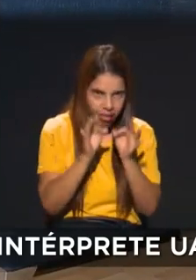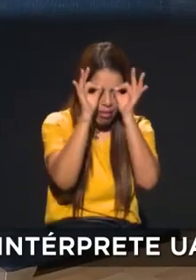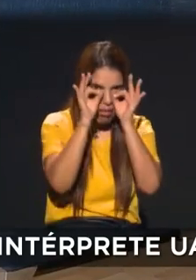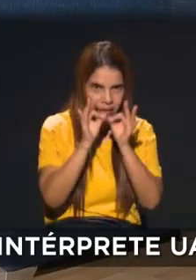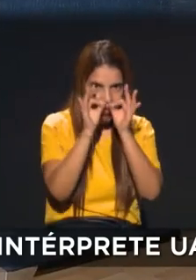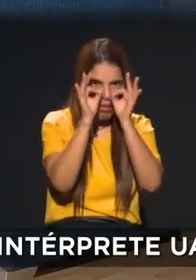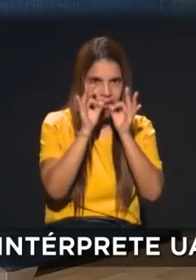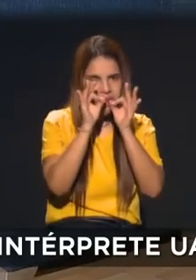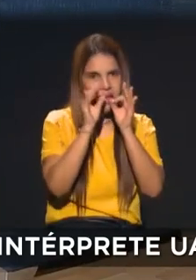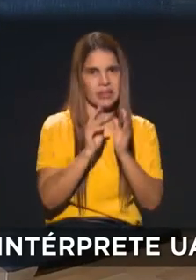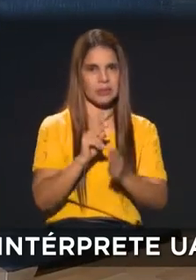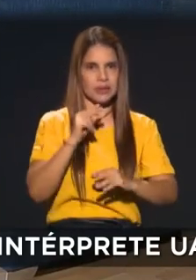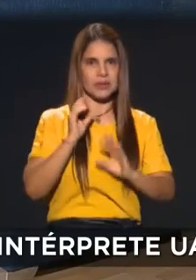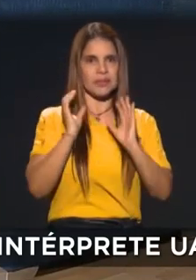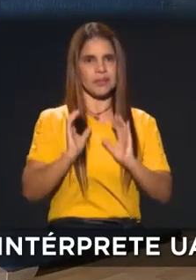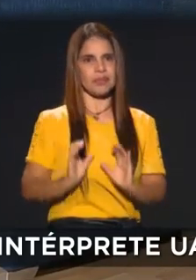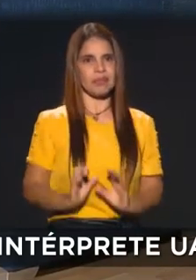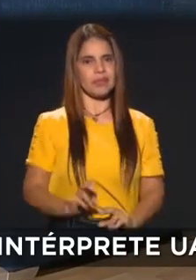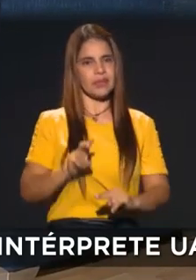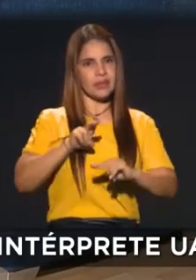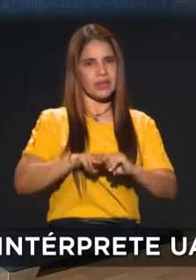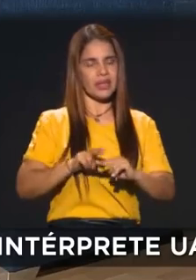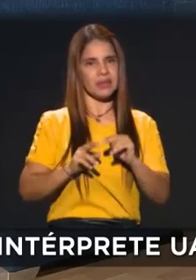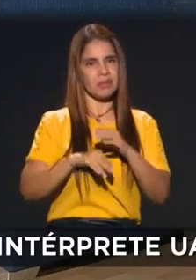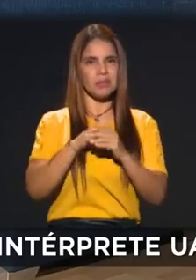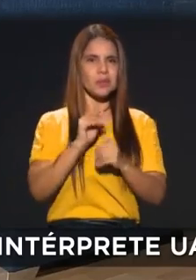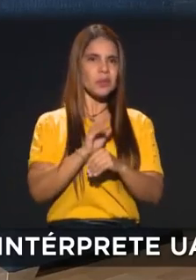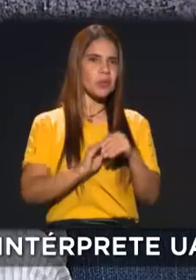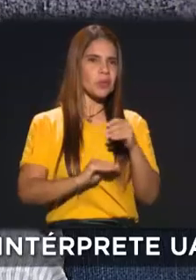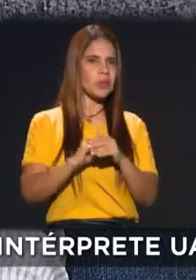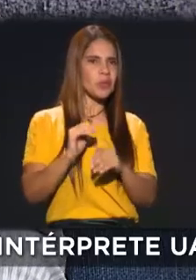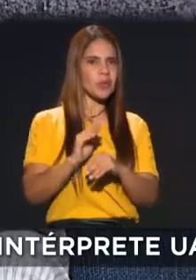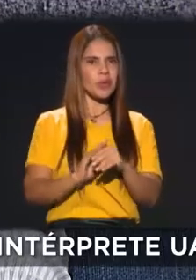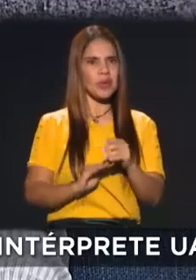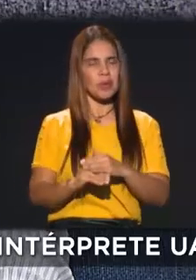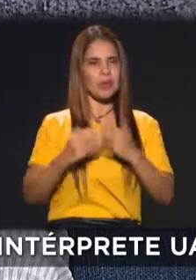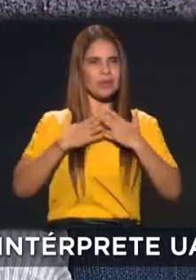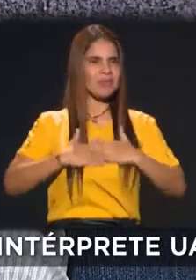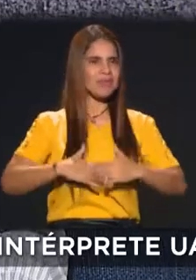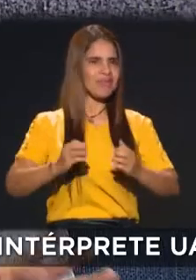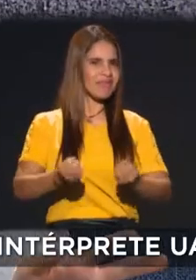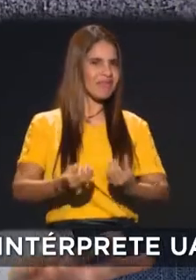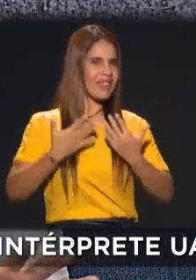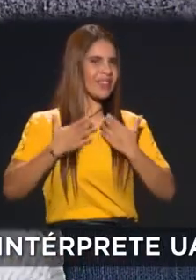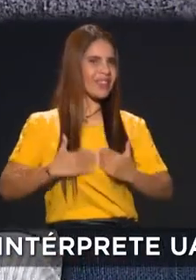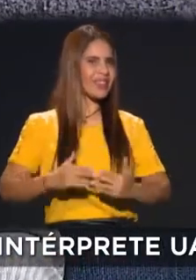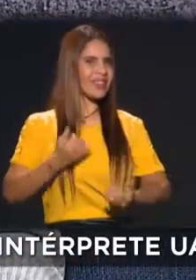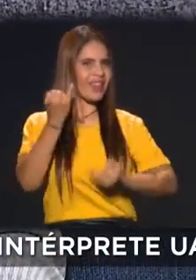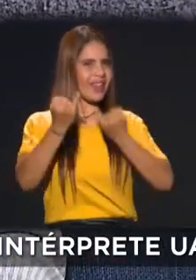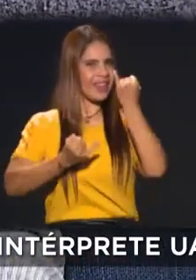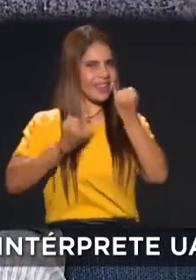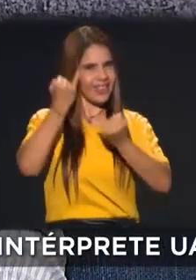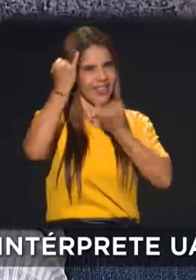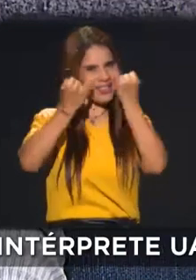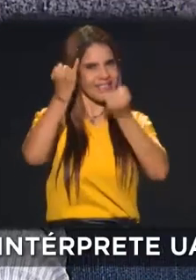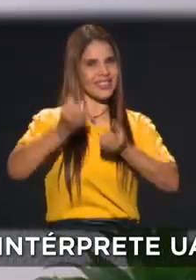otro. Entonces son cosas como muy importantes, sentarse bien, porque además es más cómodo y se puede sentir uno como más tranquilo a la hora de expresar las ideas que